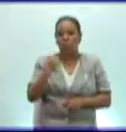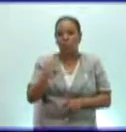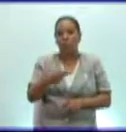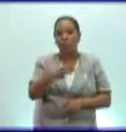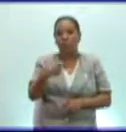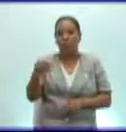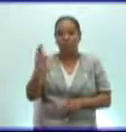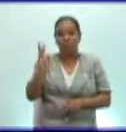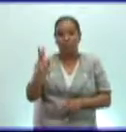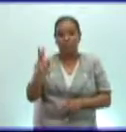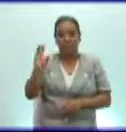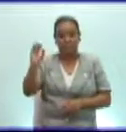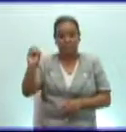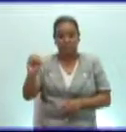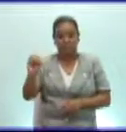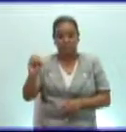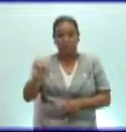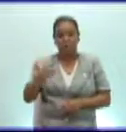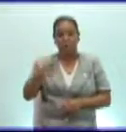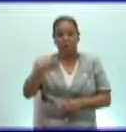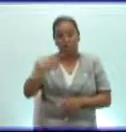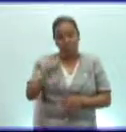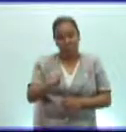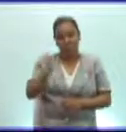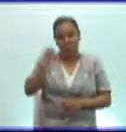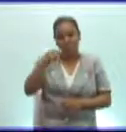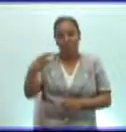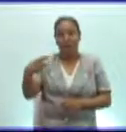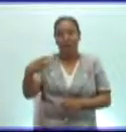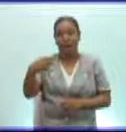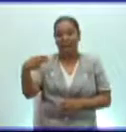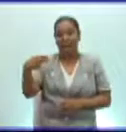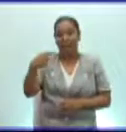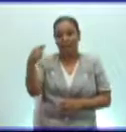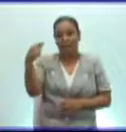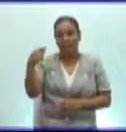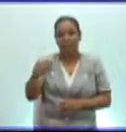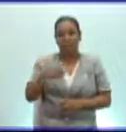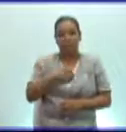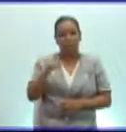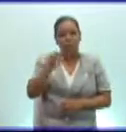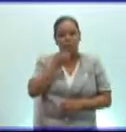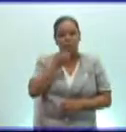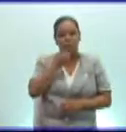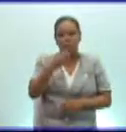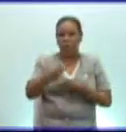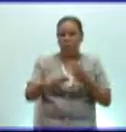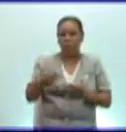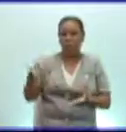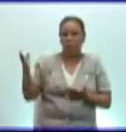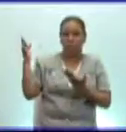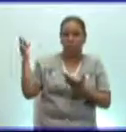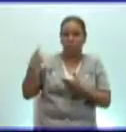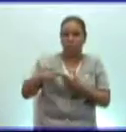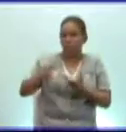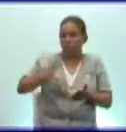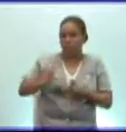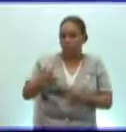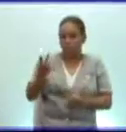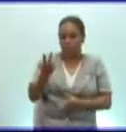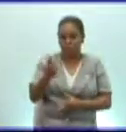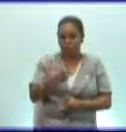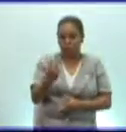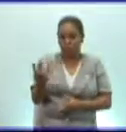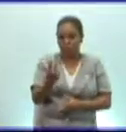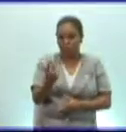el ion hidroxilo. También tenemos lo siguiente, podríamos representar esto de esta forma, dos moléculas de agua,